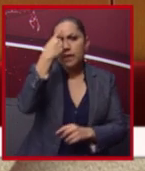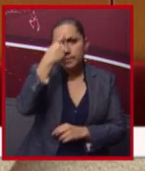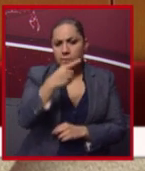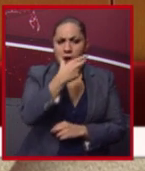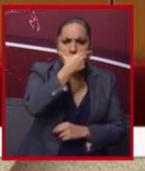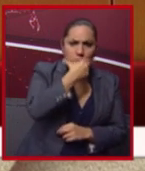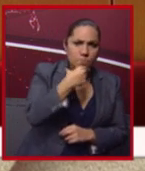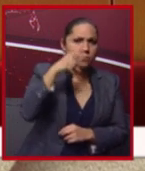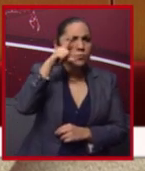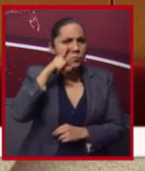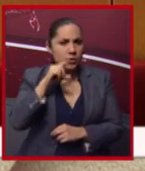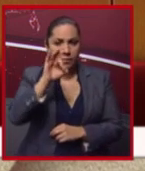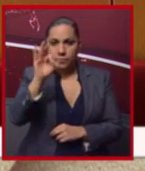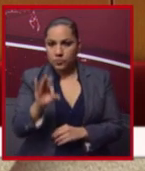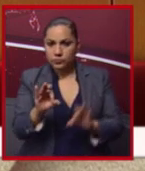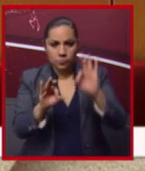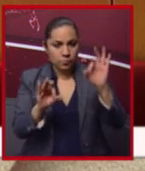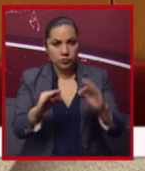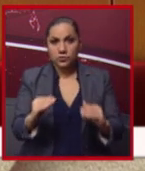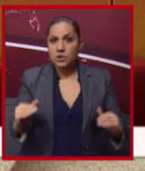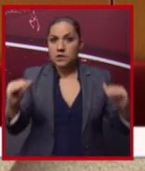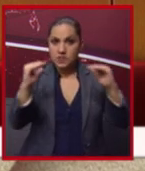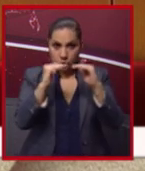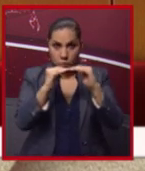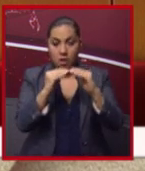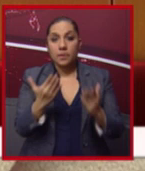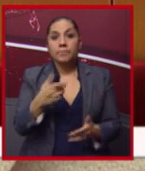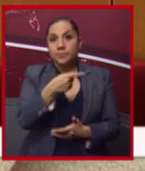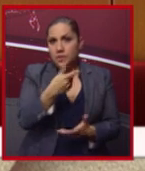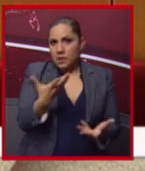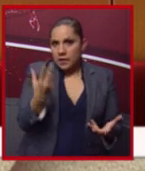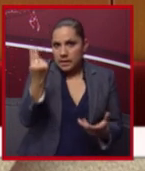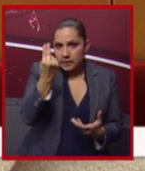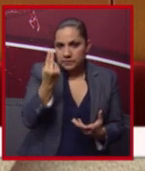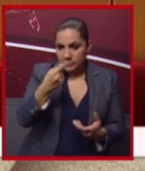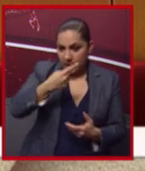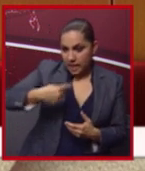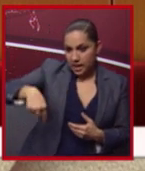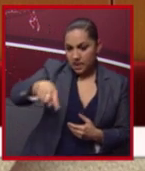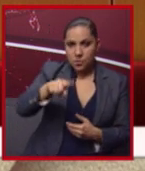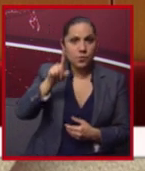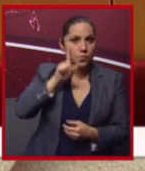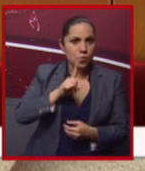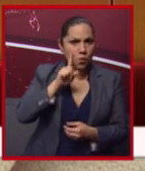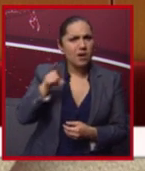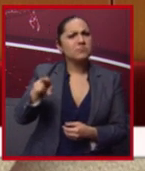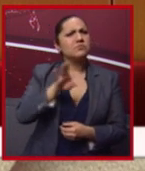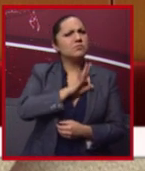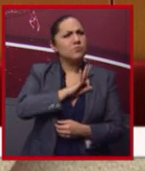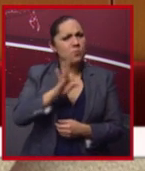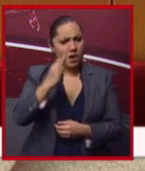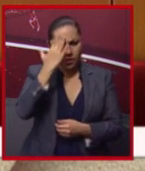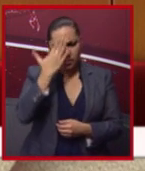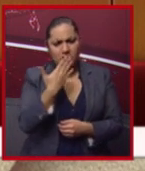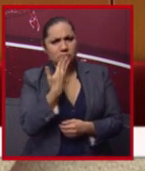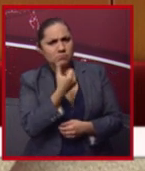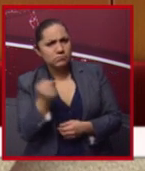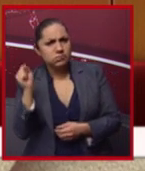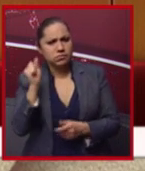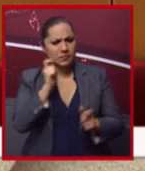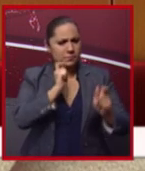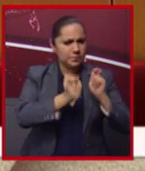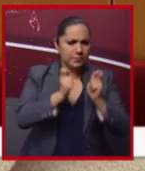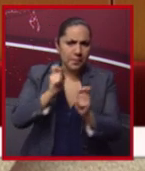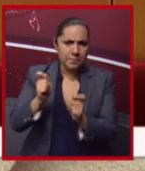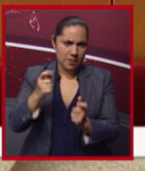para incorporar la visión de mujeres capaces en las labores de impartición de justicia y que puedan